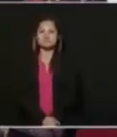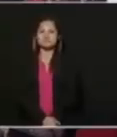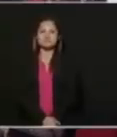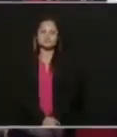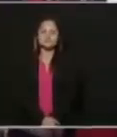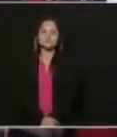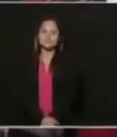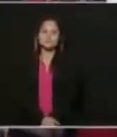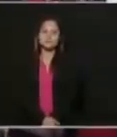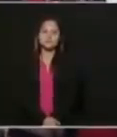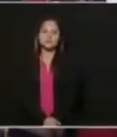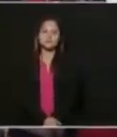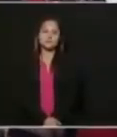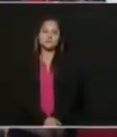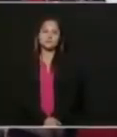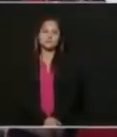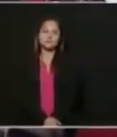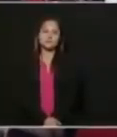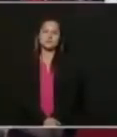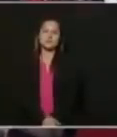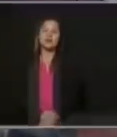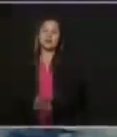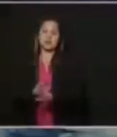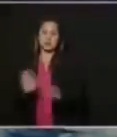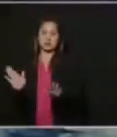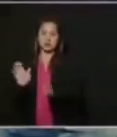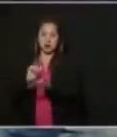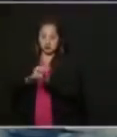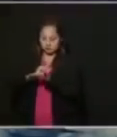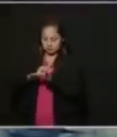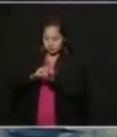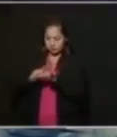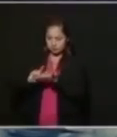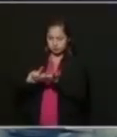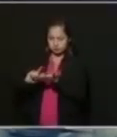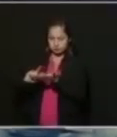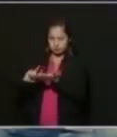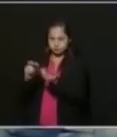Después de la purificación